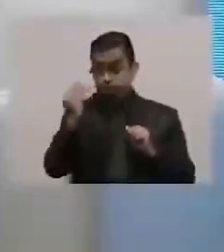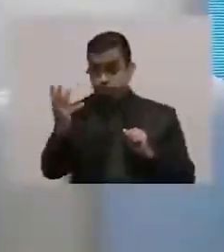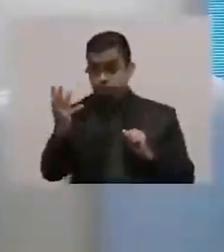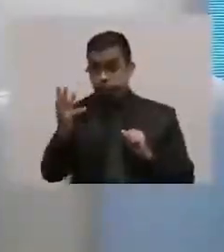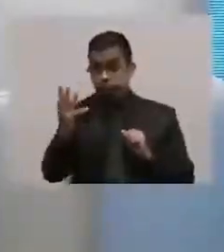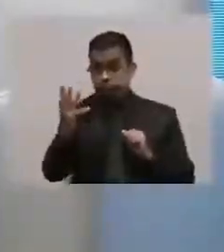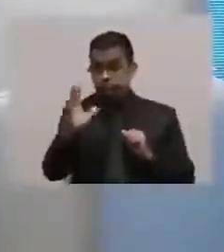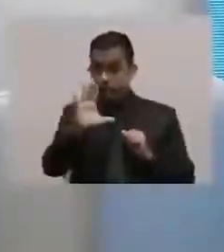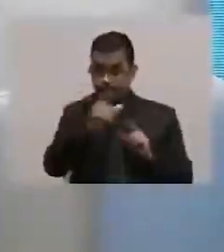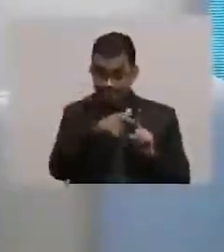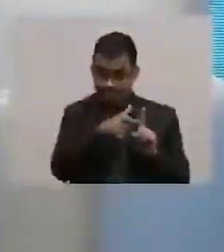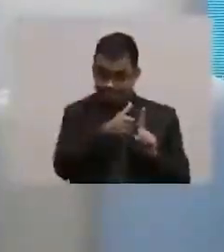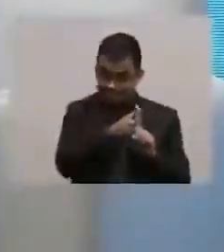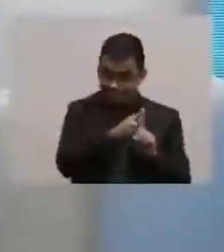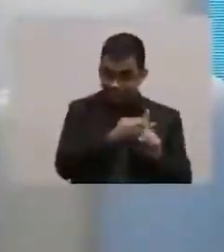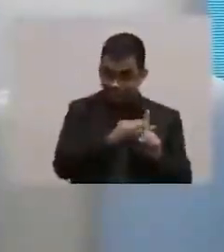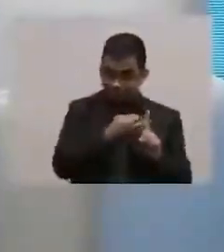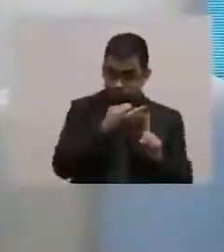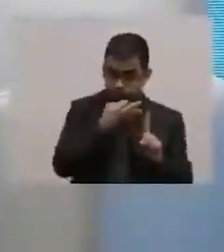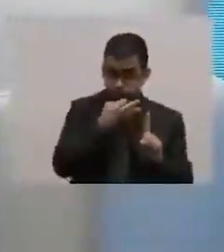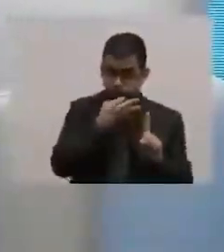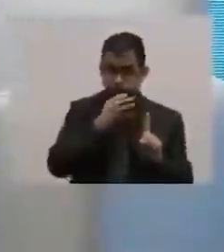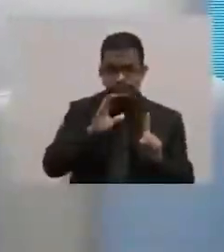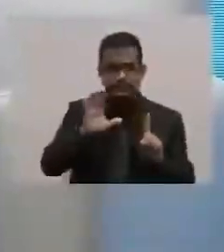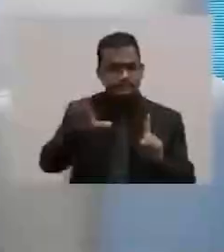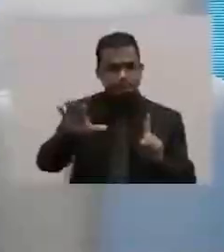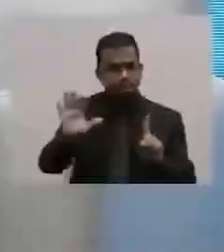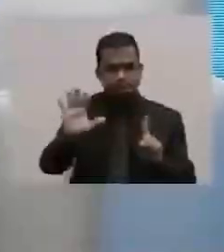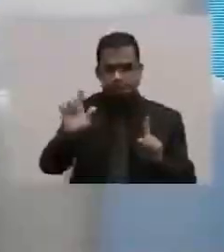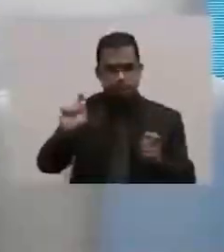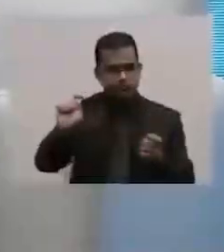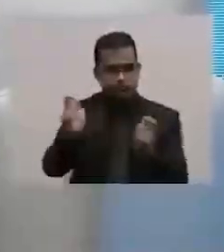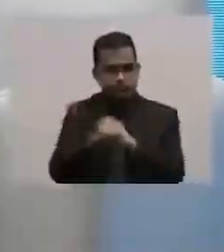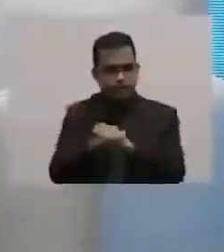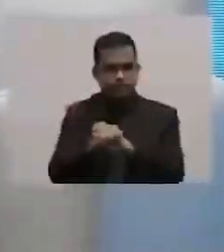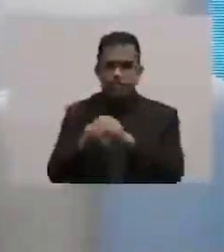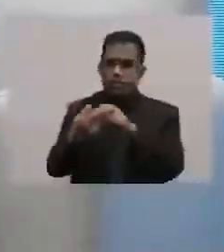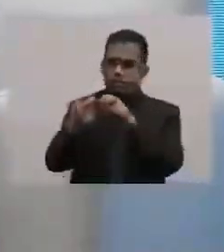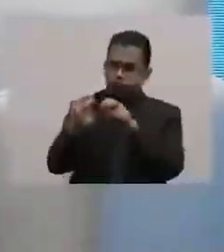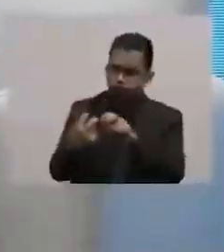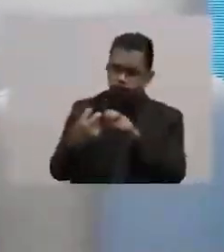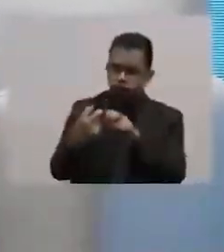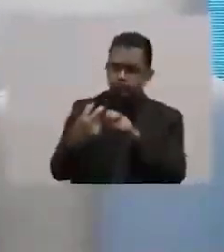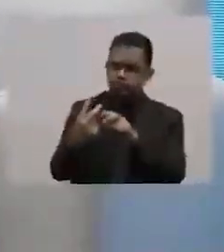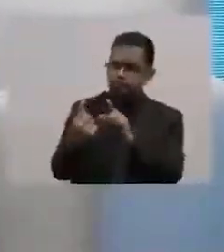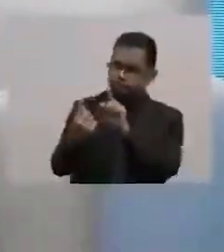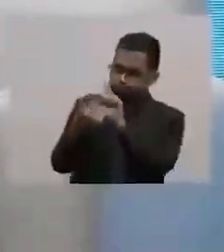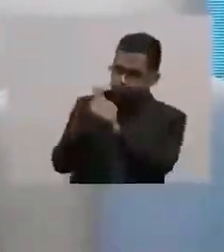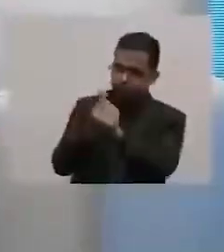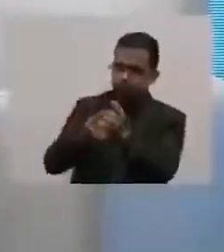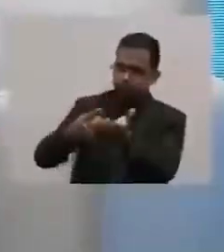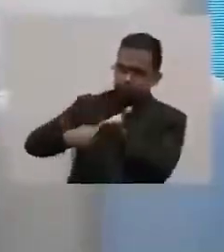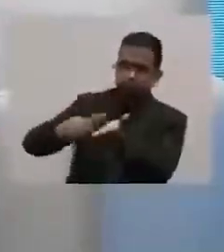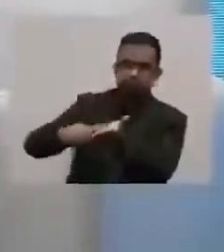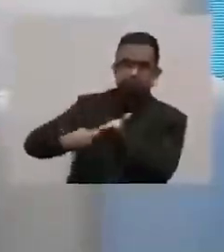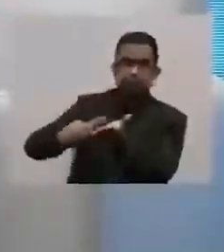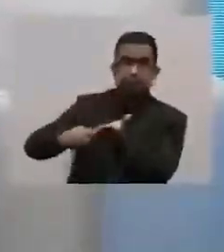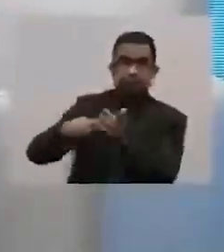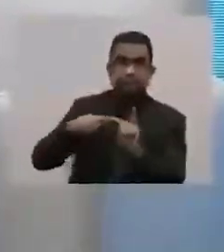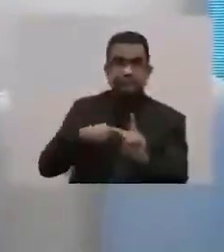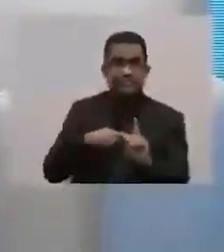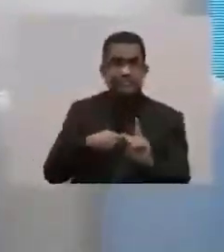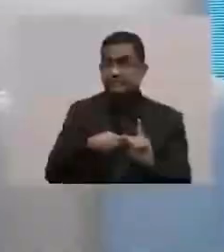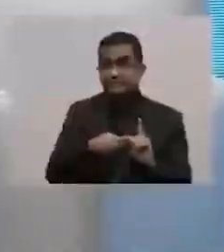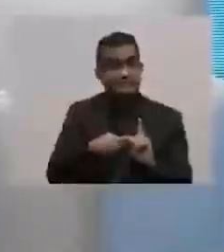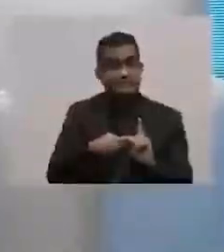la capacidad de cambiar esa posición en un diálogo face to face, cara a cara, con lo que estamos dialogando allí.